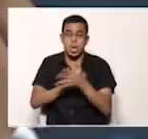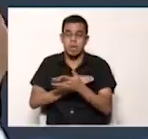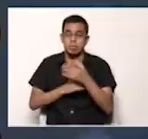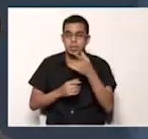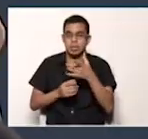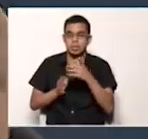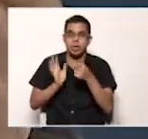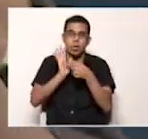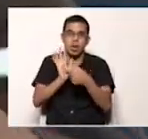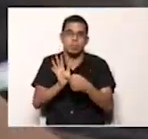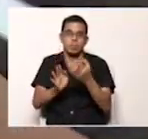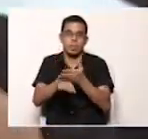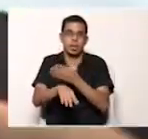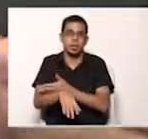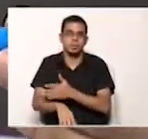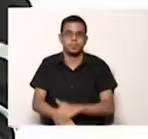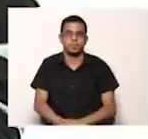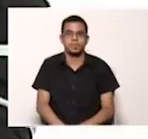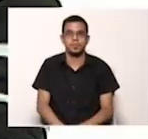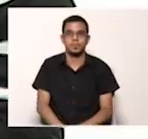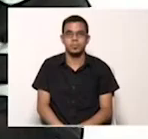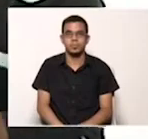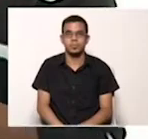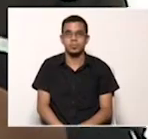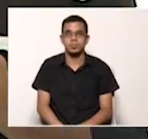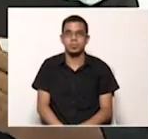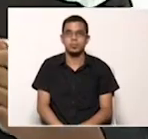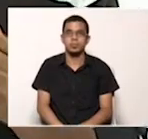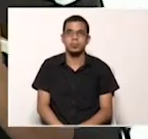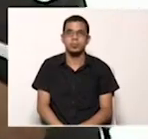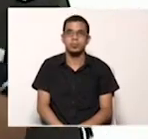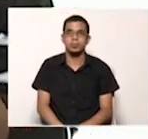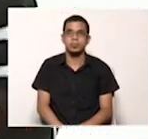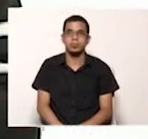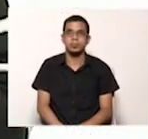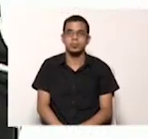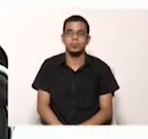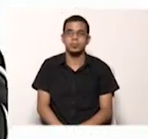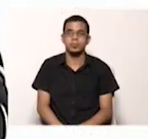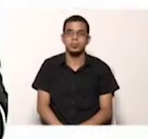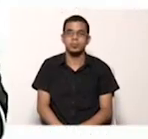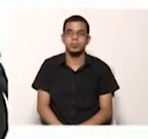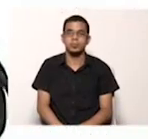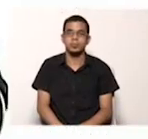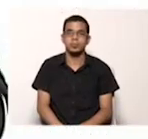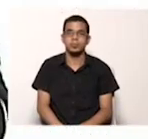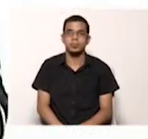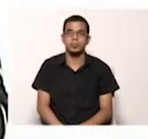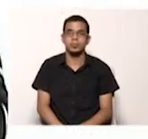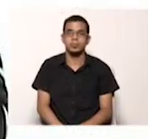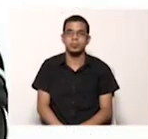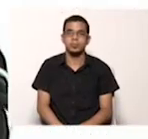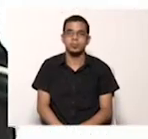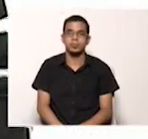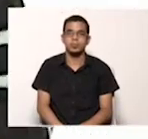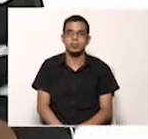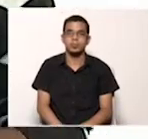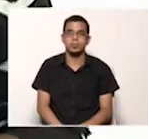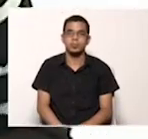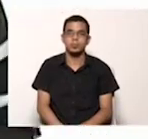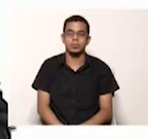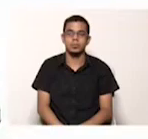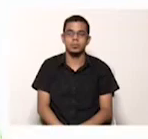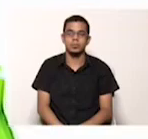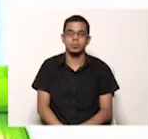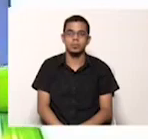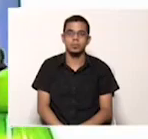físico en la temperatura es sus unidades. Como lo acaba de decir, los grados Celsius, los grados Kelvin y los grados Fahrenheit, como en el